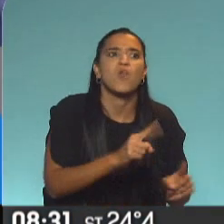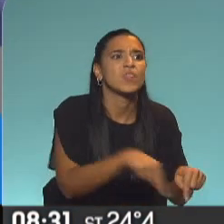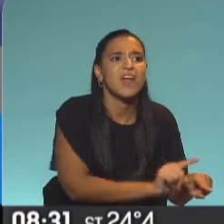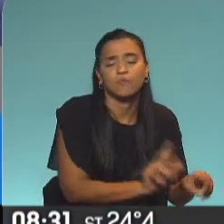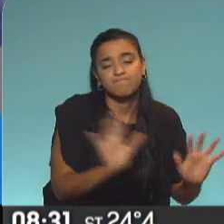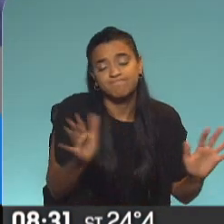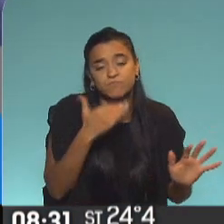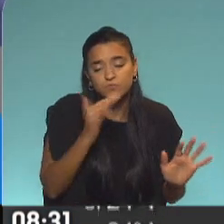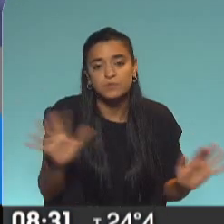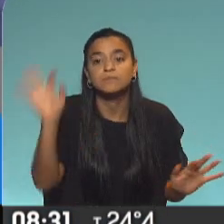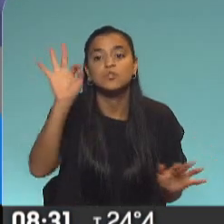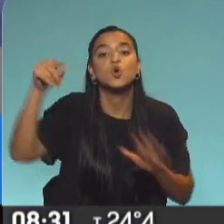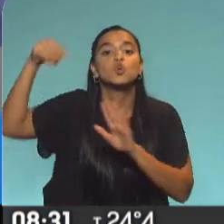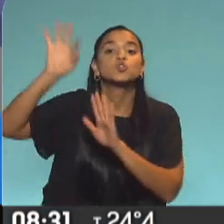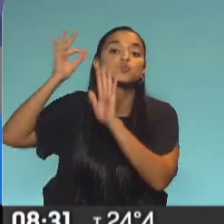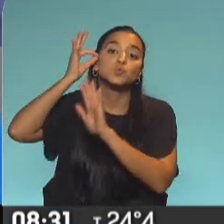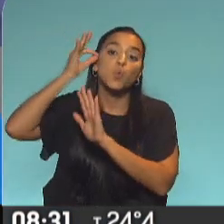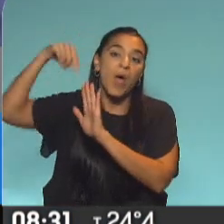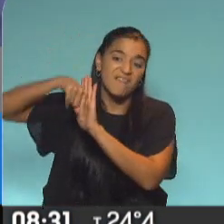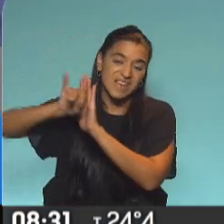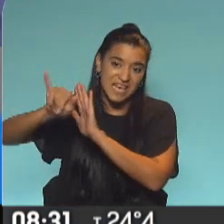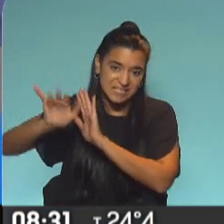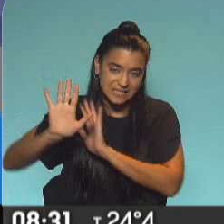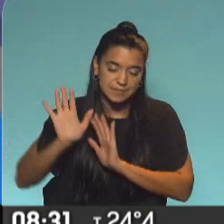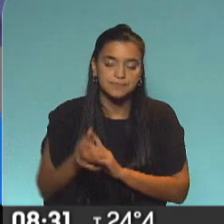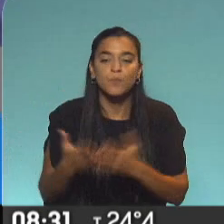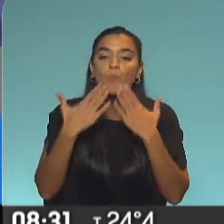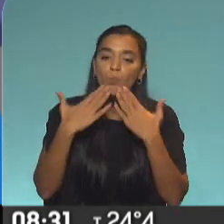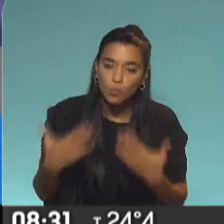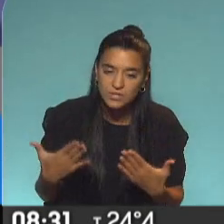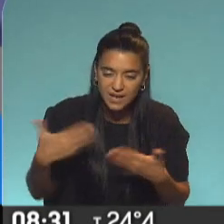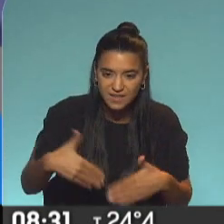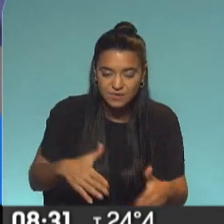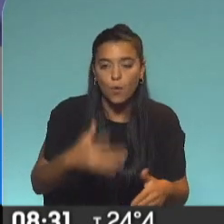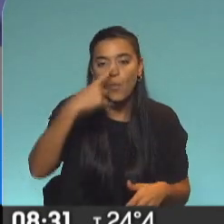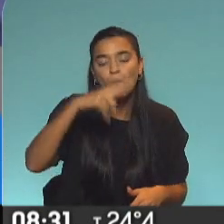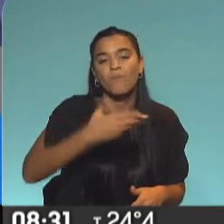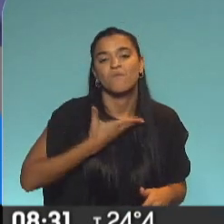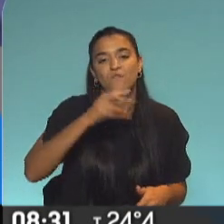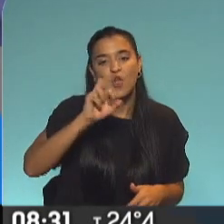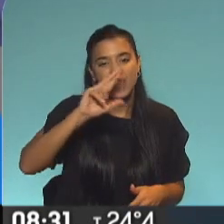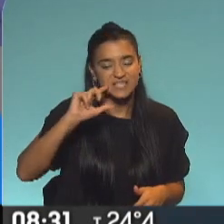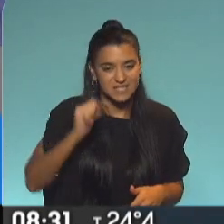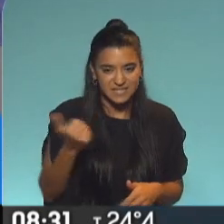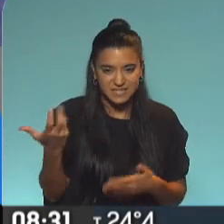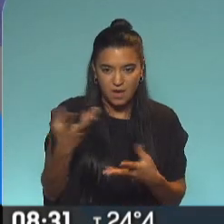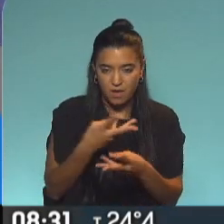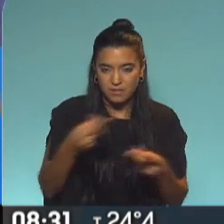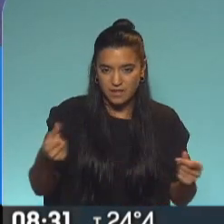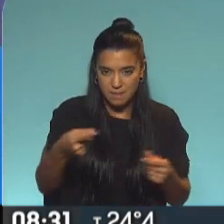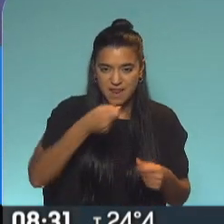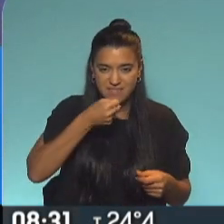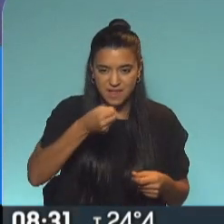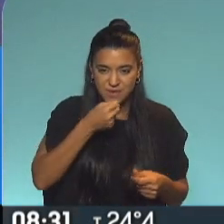el caso de la variante de Sudáfrica. Nora, muchísimas gracias. La dejamos a Florencia Rodríguez en el cierre de la entrevista. Gracias.